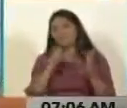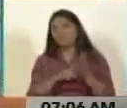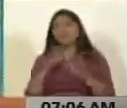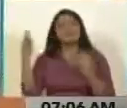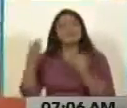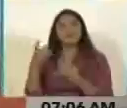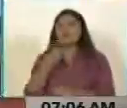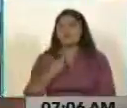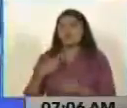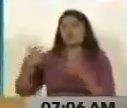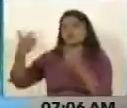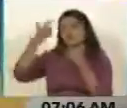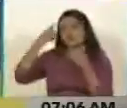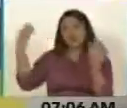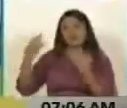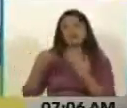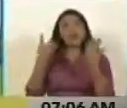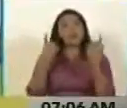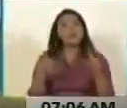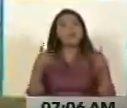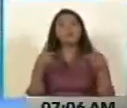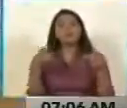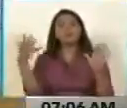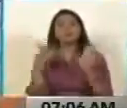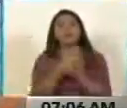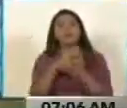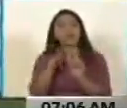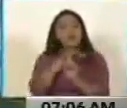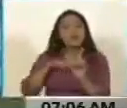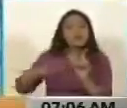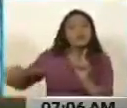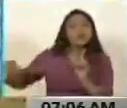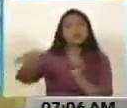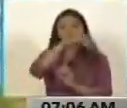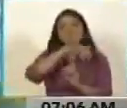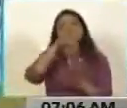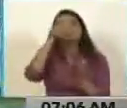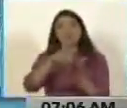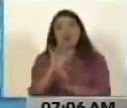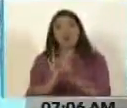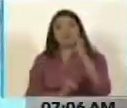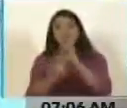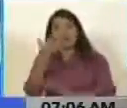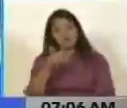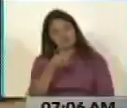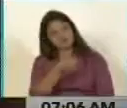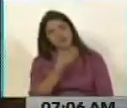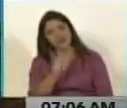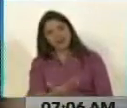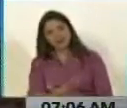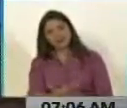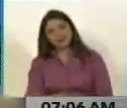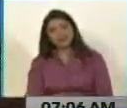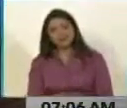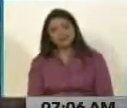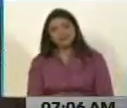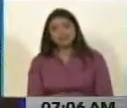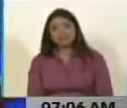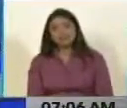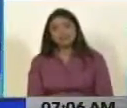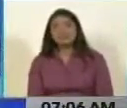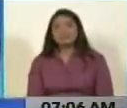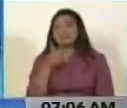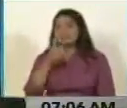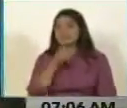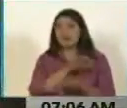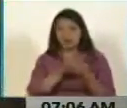Chávez. Y ubicamos la palabra música y todo lo que está alrededor de ella está presente en la FinVen. José, muchísimas gracias. La invitación al pueblo de Venezuela porque son completamente gratis. Ahí en la sala